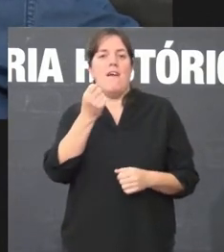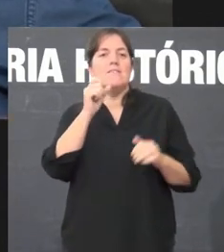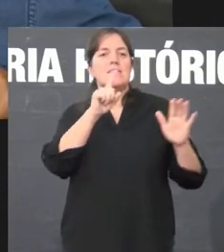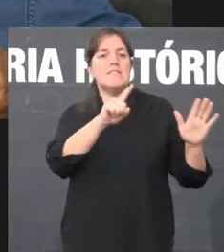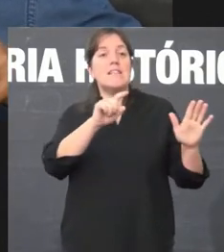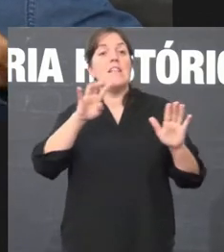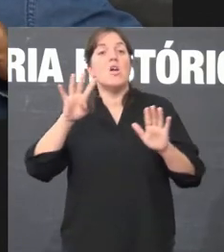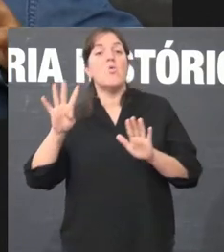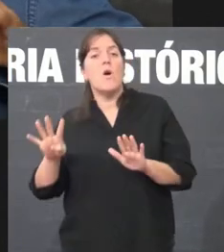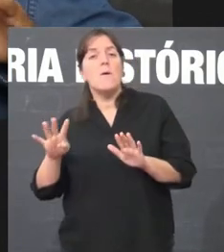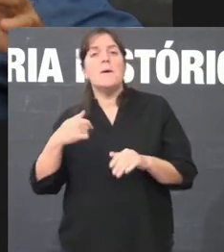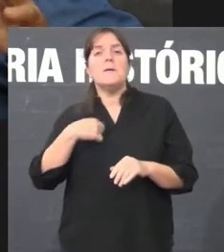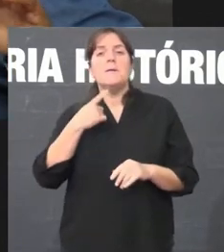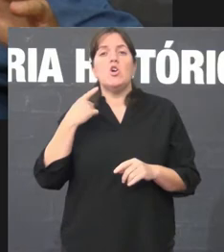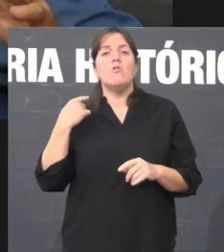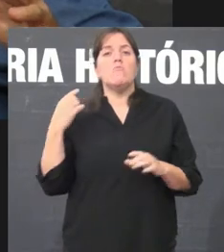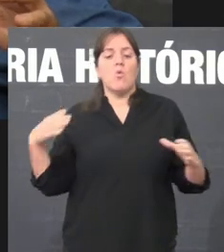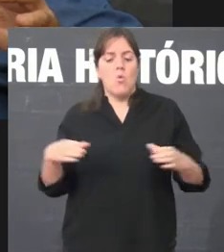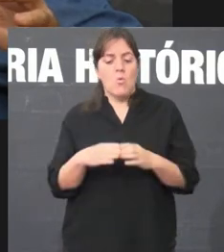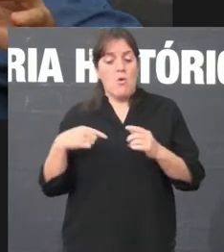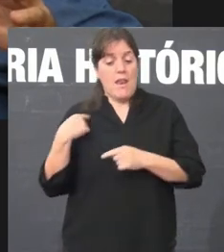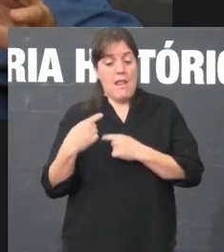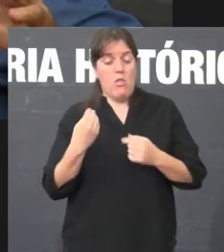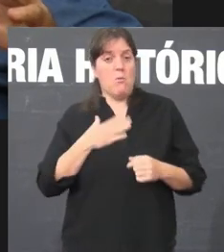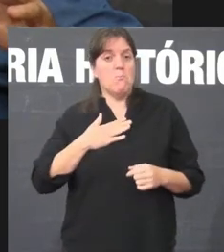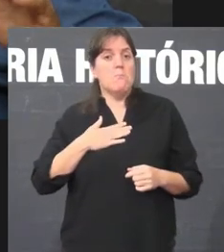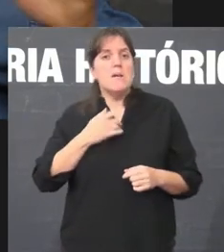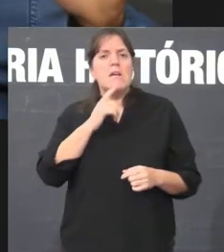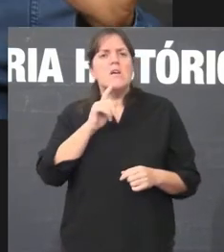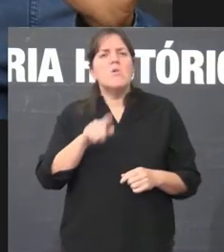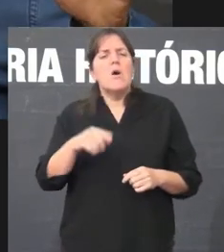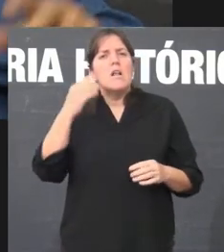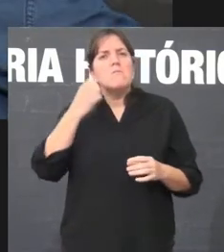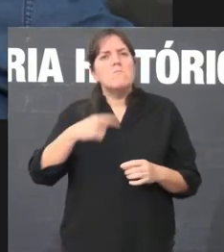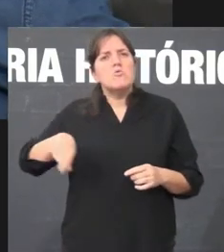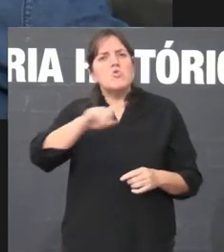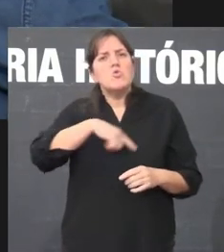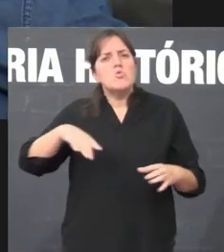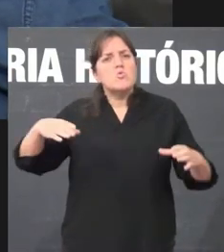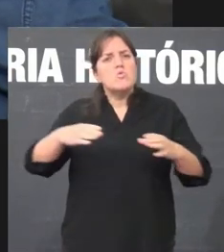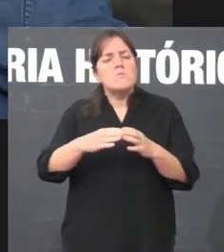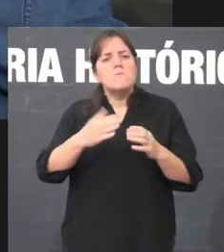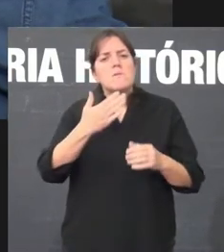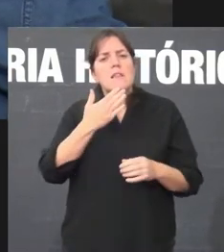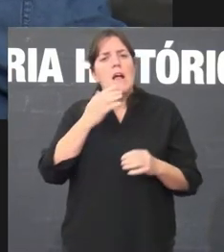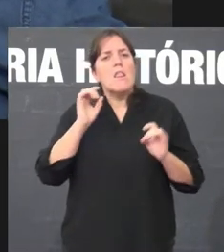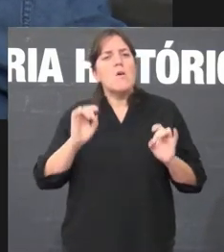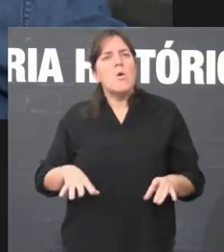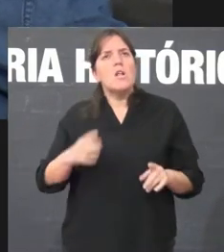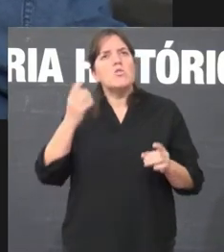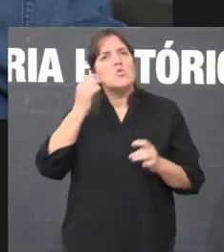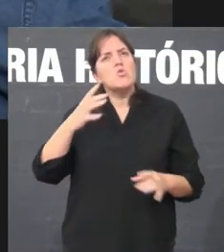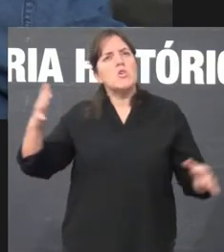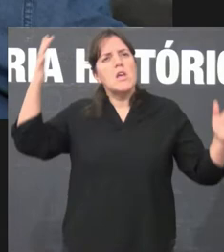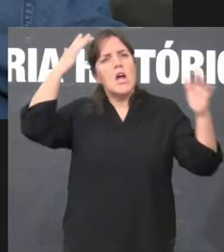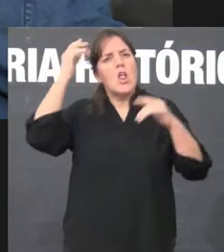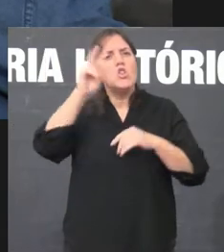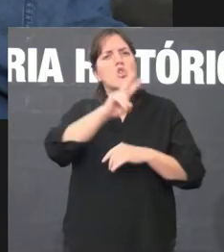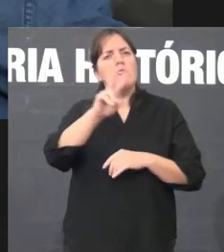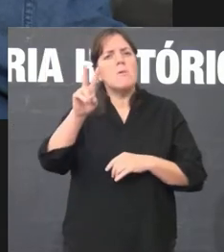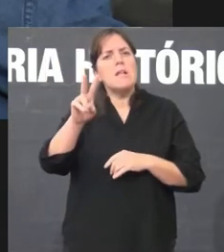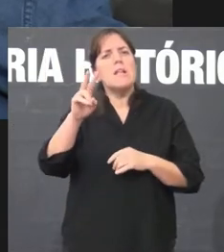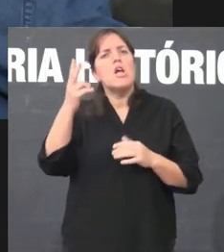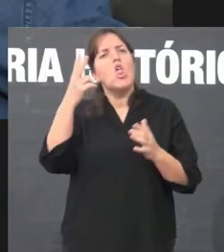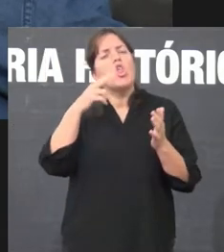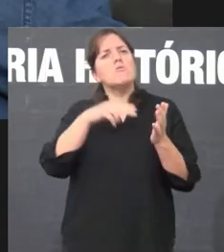de una generación que nunca, nunca había soñado que en el año 2022 seríamos tantos